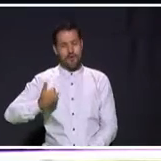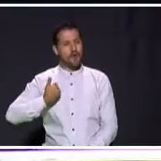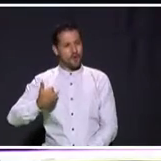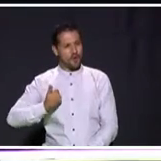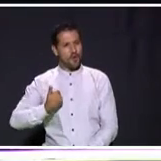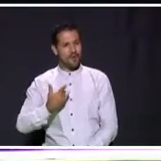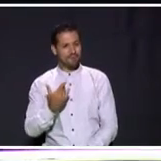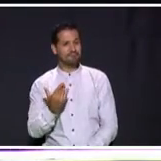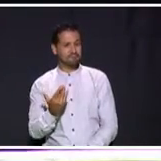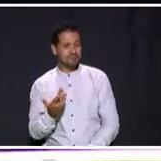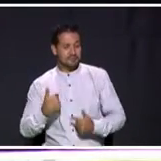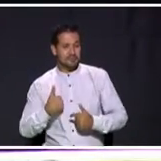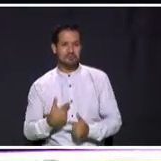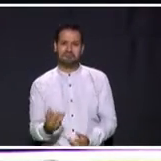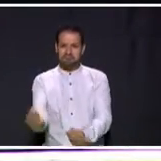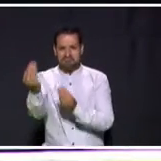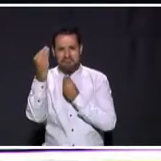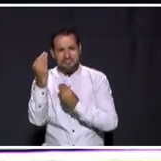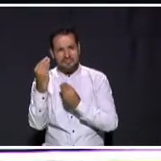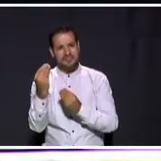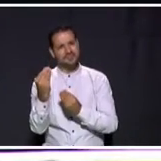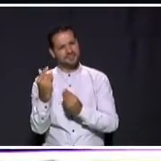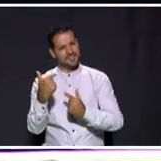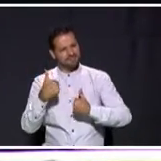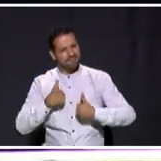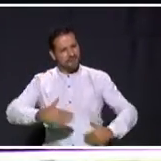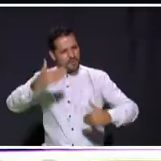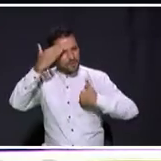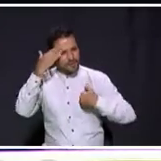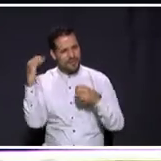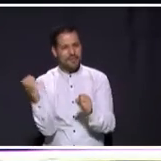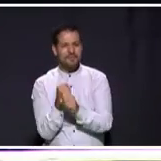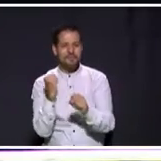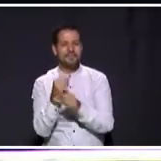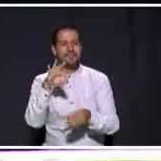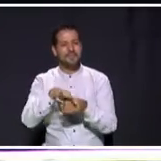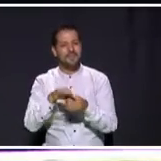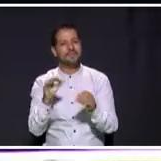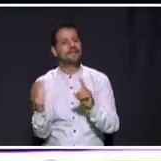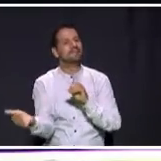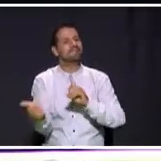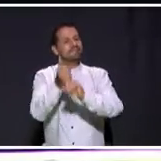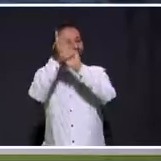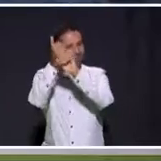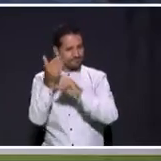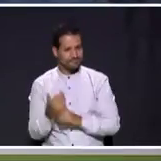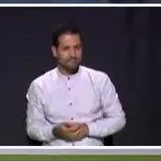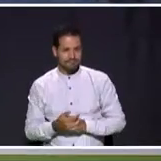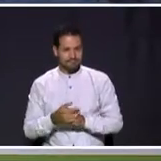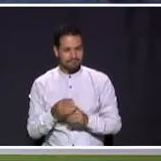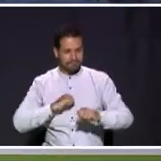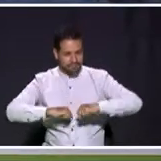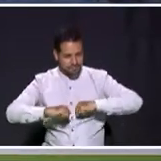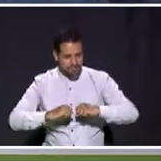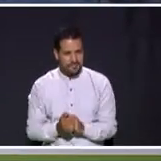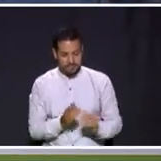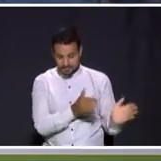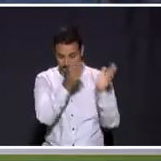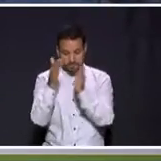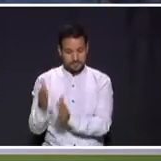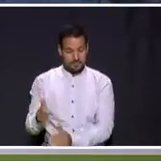me he preparado para ganar y para gobernar con transparencia este departamento tiempo con el candidato mauricio tobón del